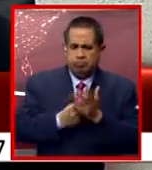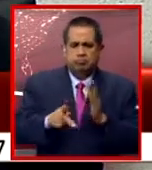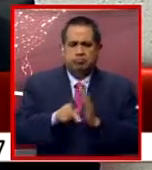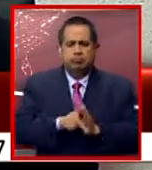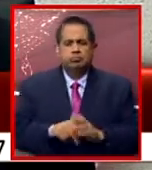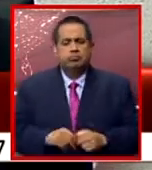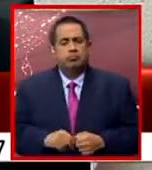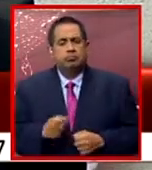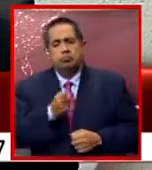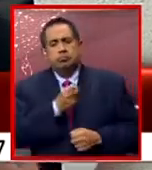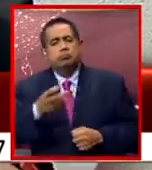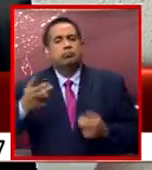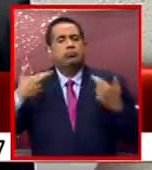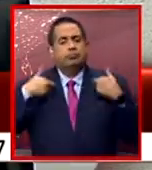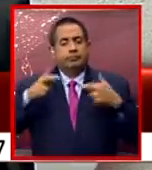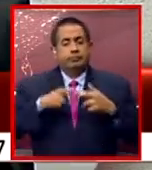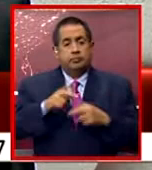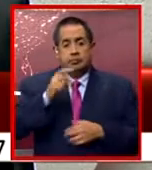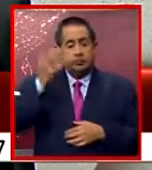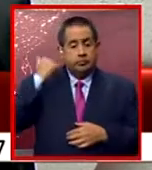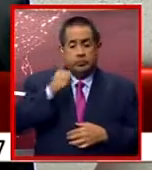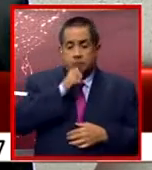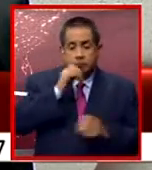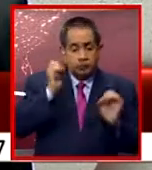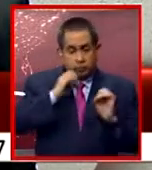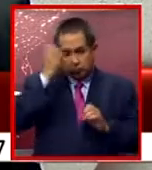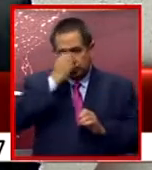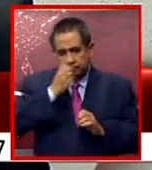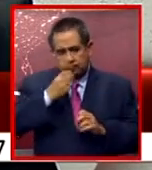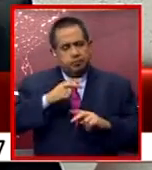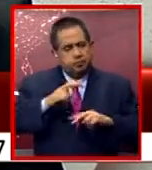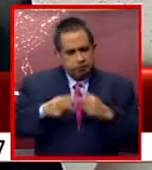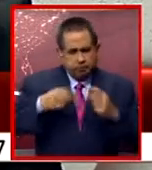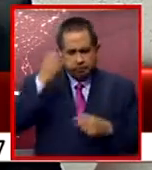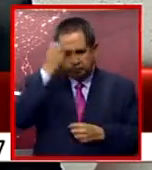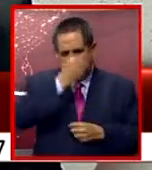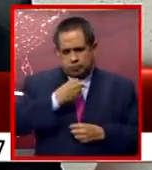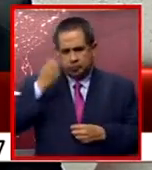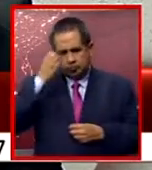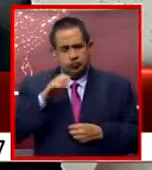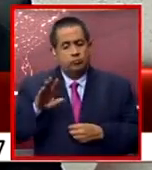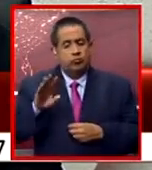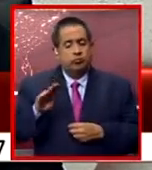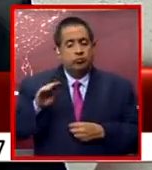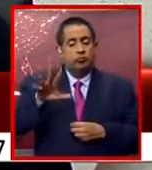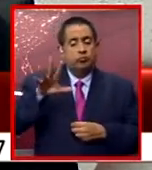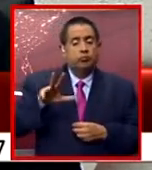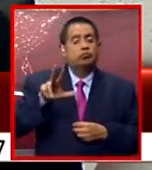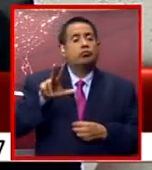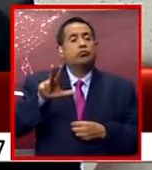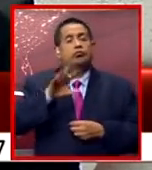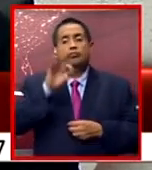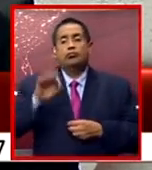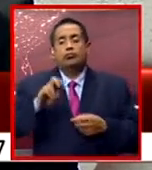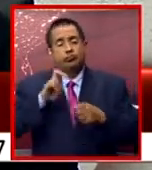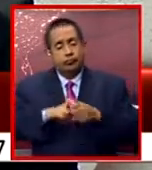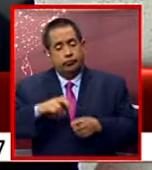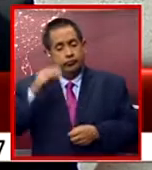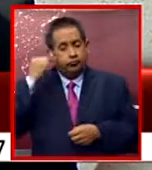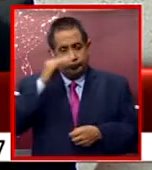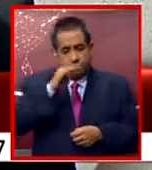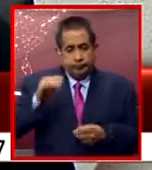los maestros que no se habían evaluado lo hicieron, el 98% en Michoacán, el 100% en